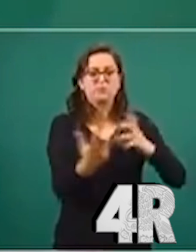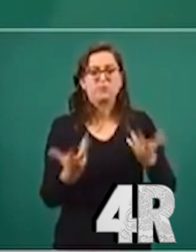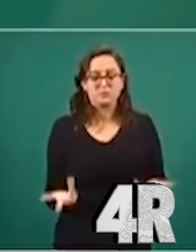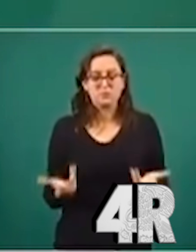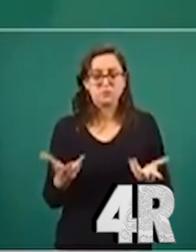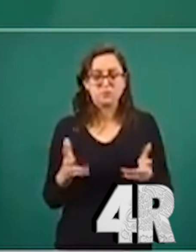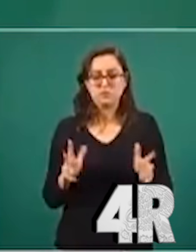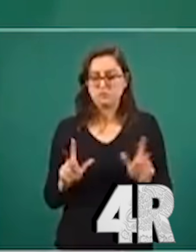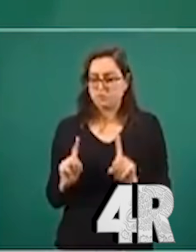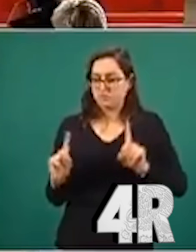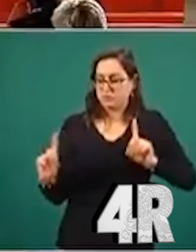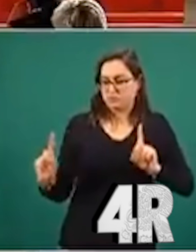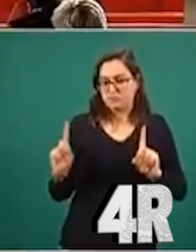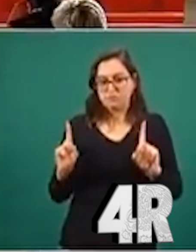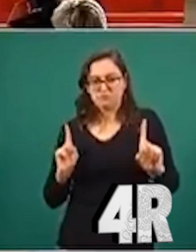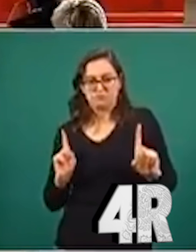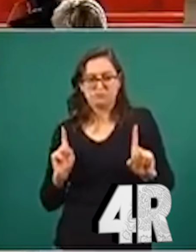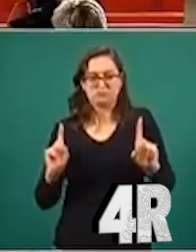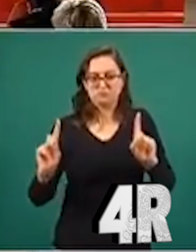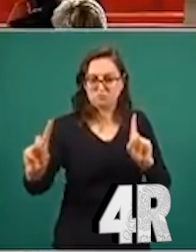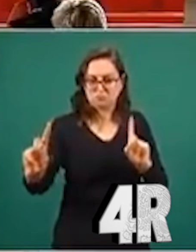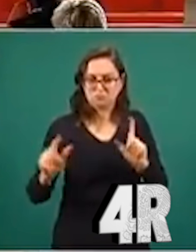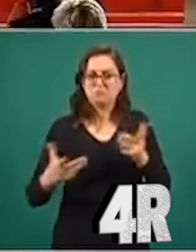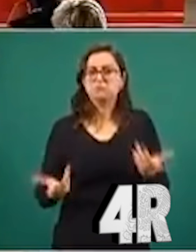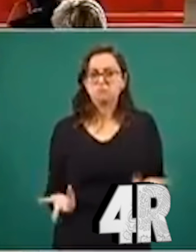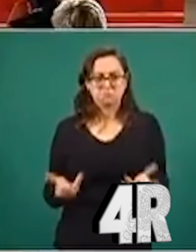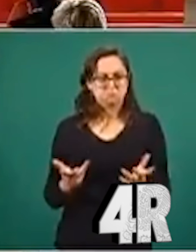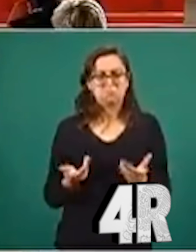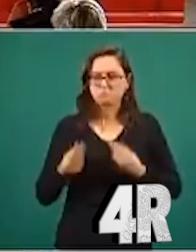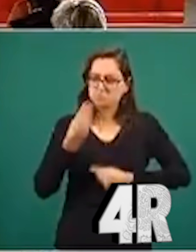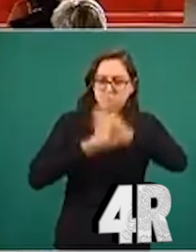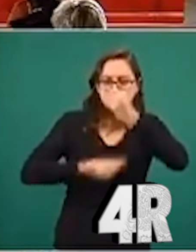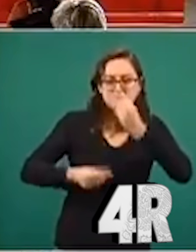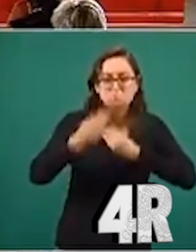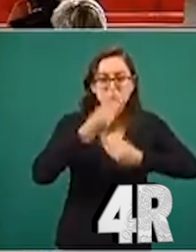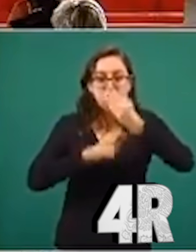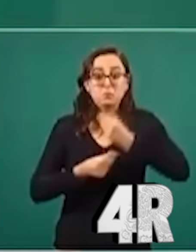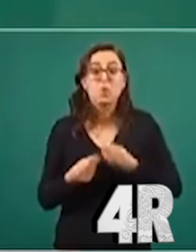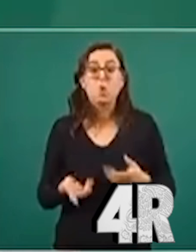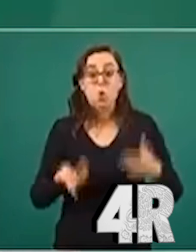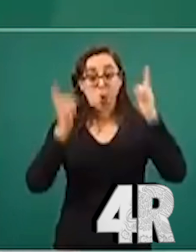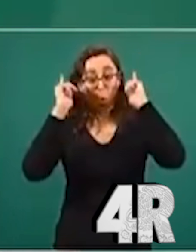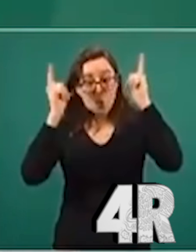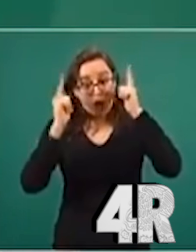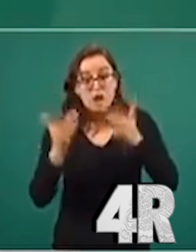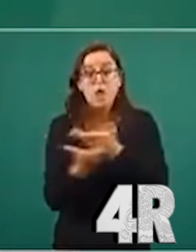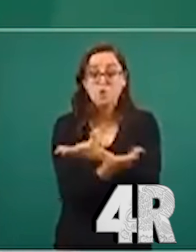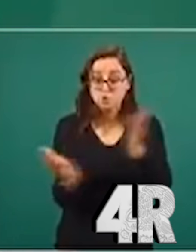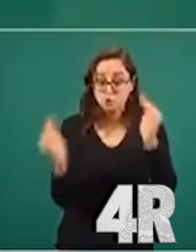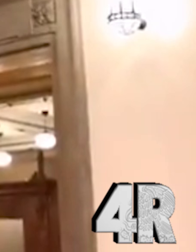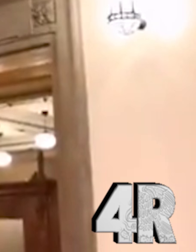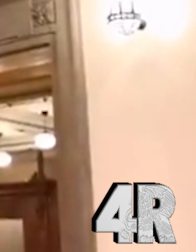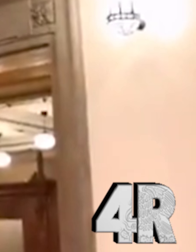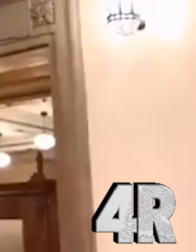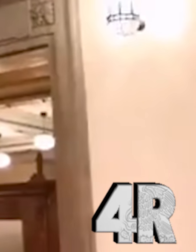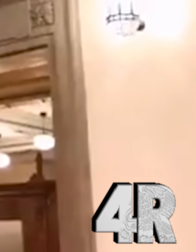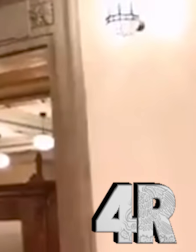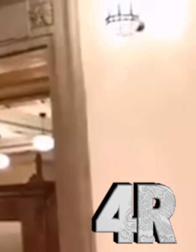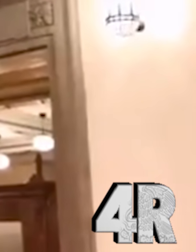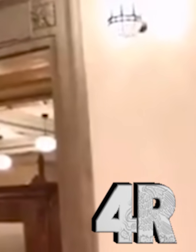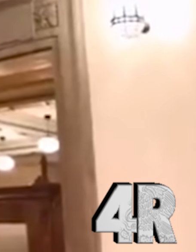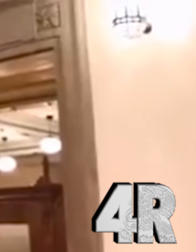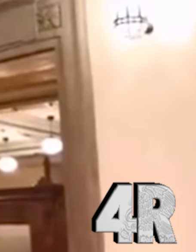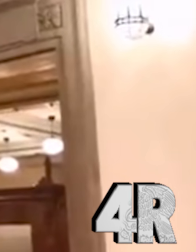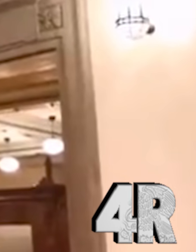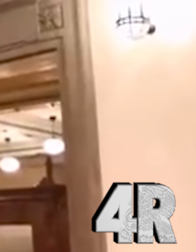ciudadanos, eventualmente de lo que dijo el presidente Andrés Manuel, el doctor Hugo López-Gatell, en la conferencia vespertina, hizo lo suyo